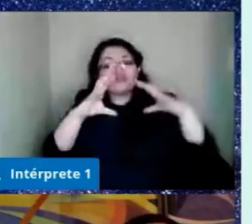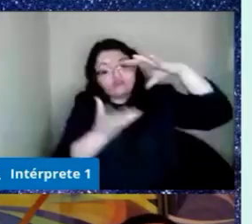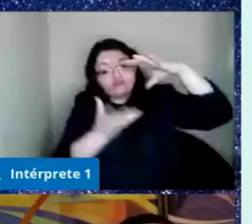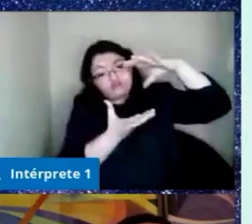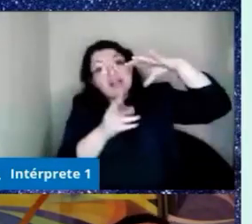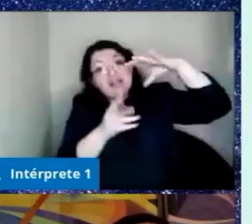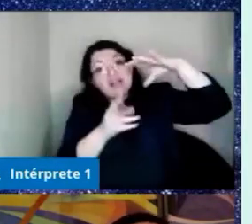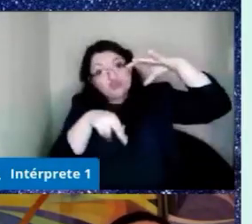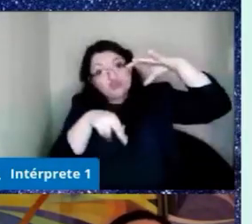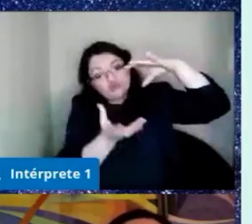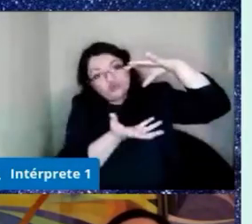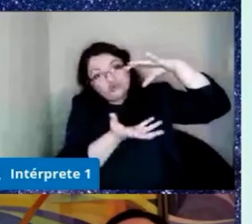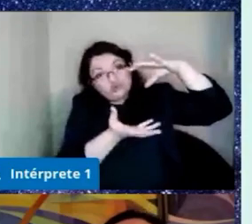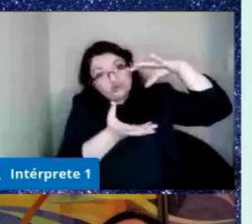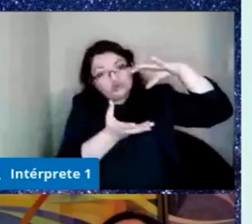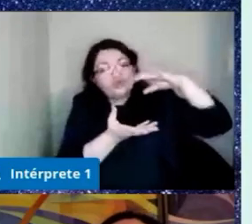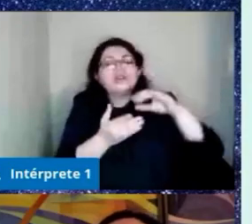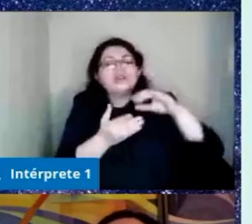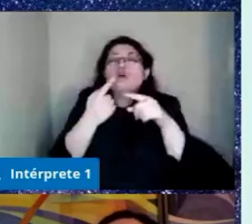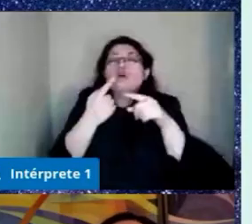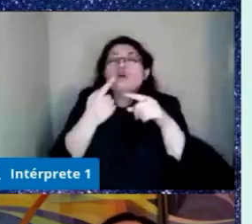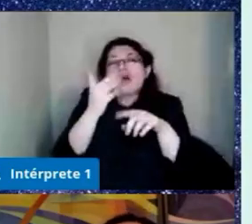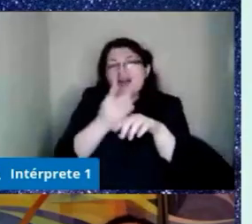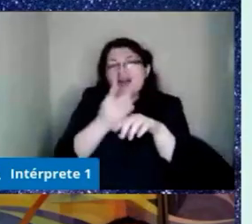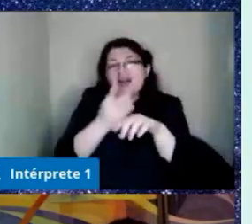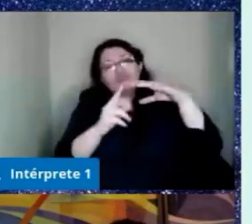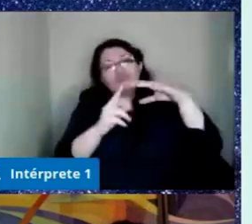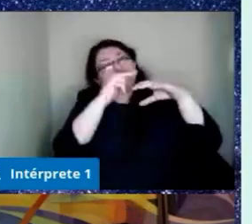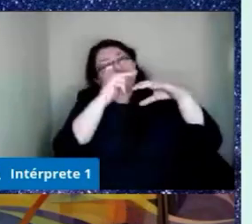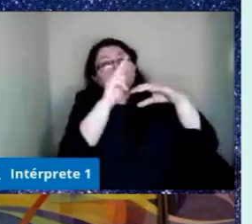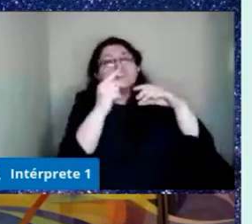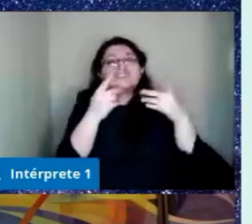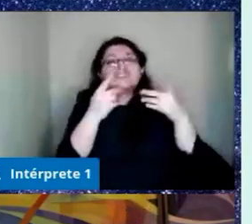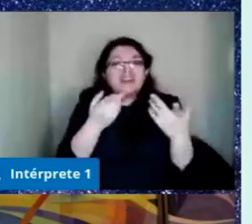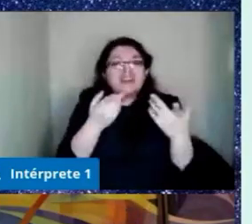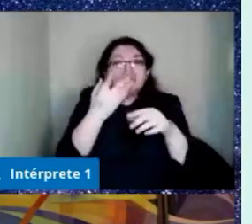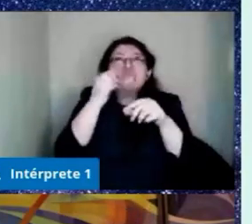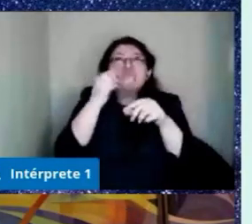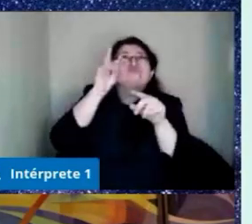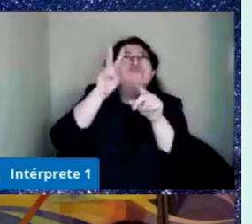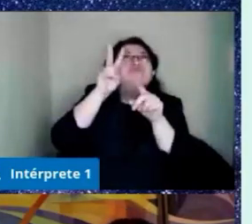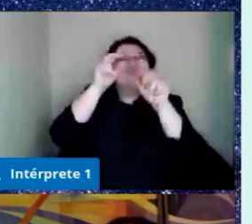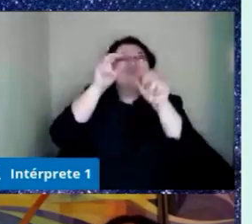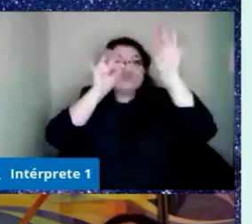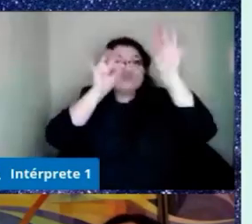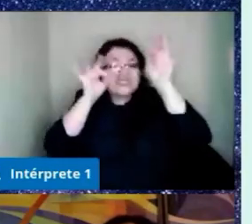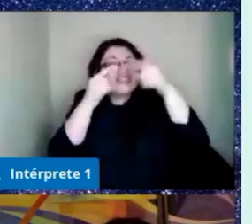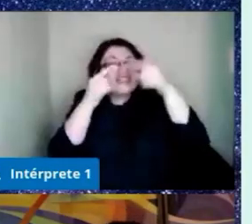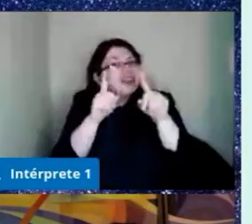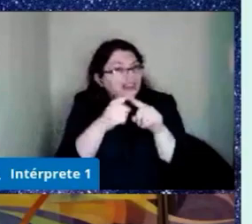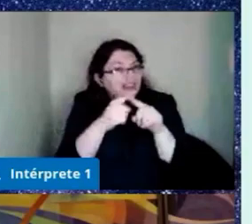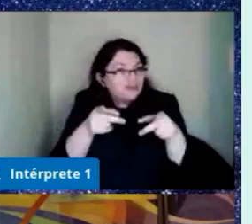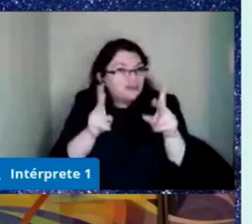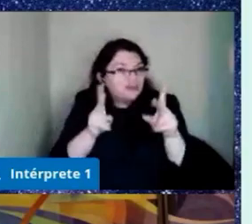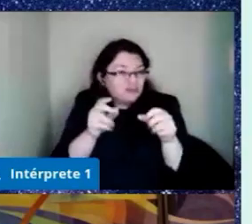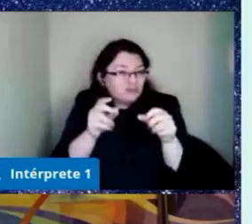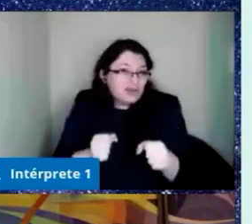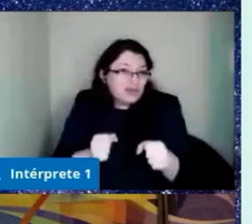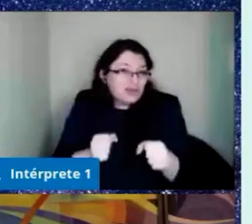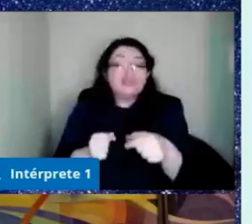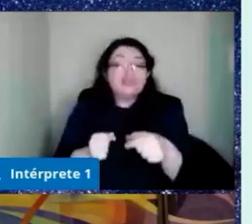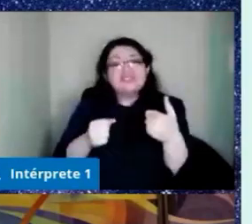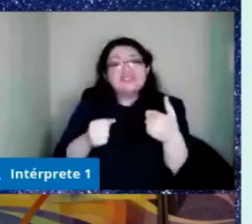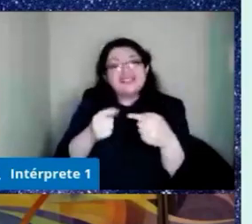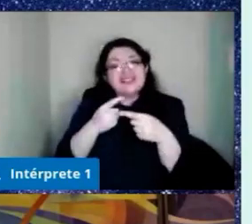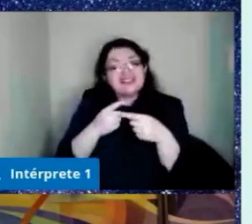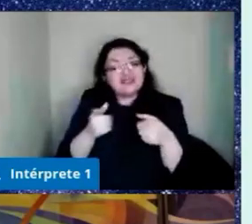ven estrellas distintas, todo eso hace que la astronomía sea muy importante para nosotros los chilenos. Así que